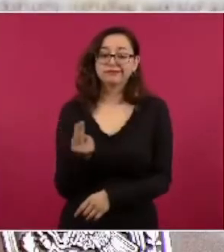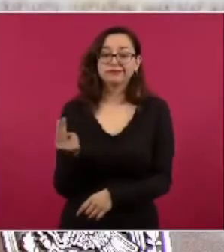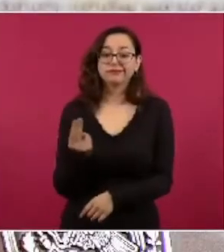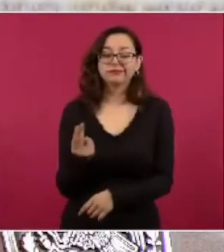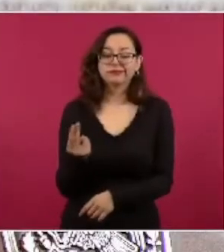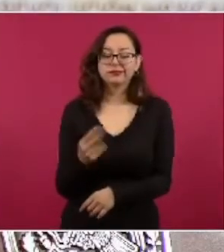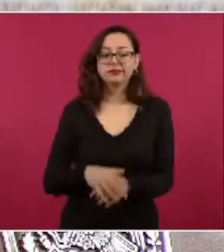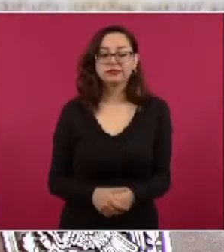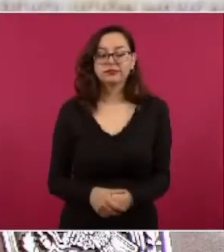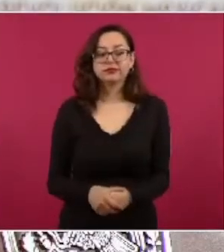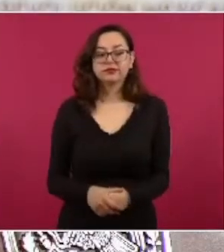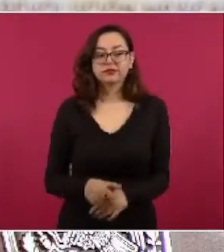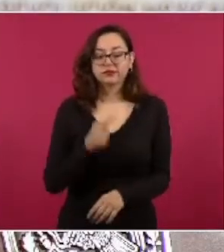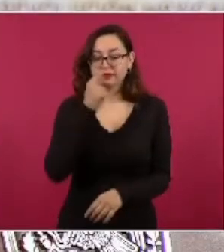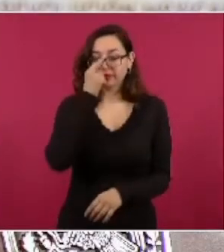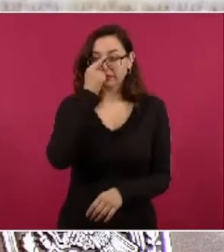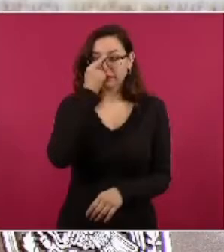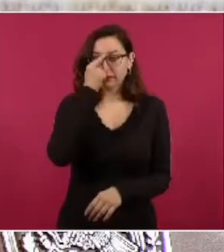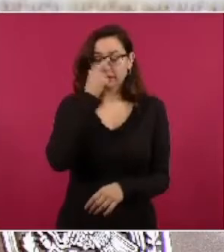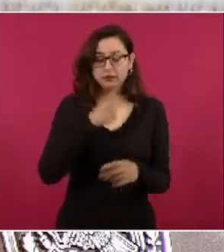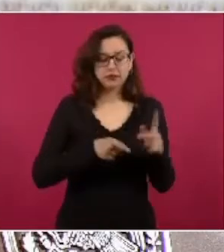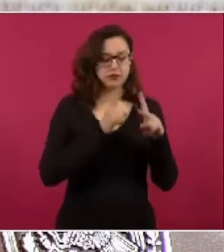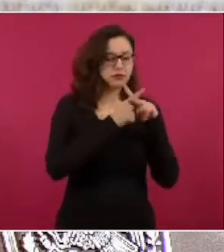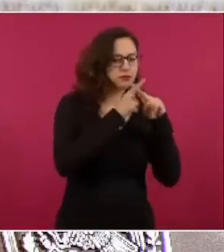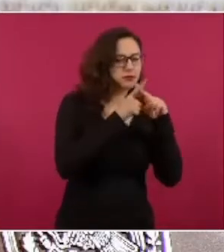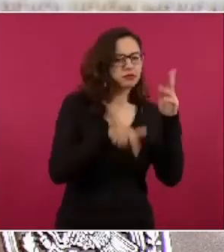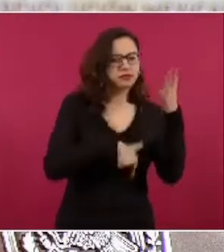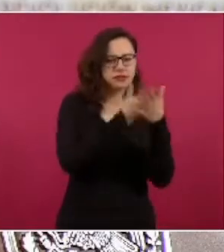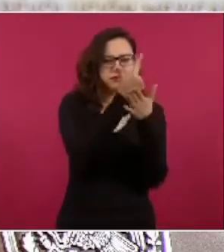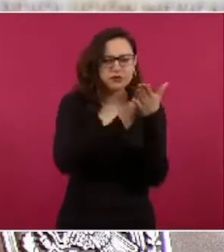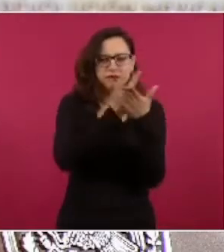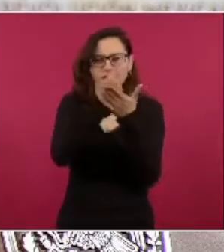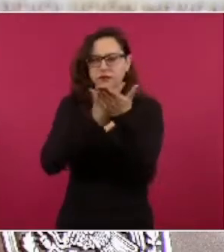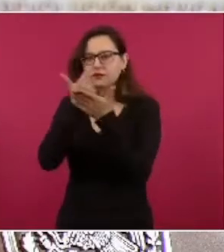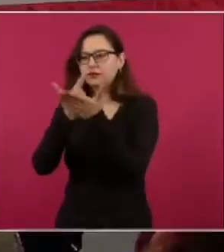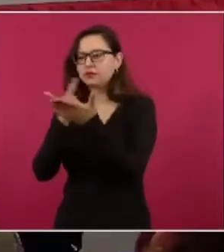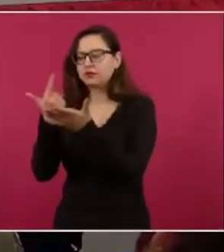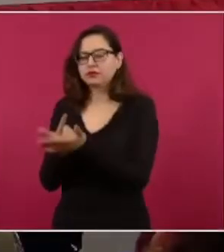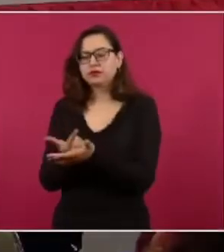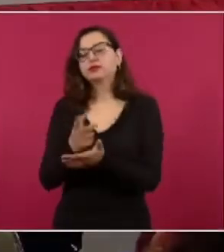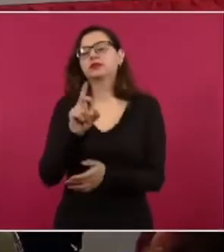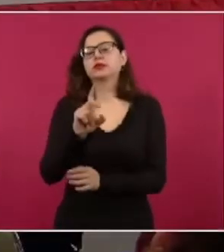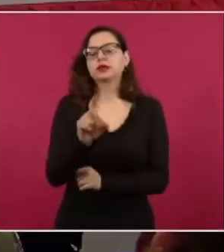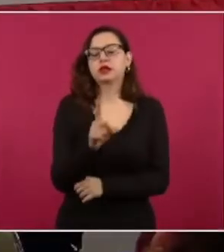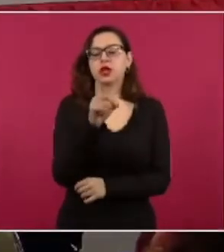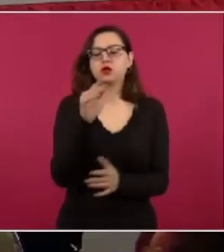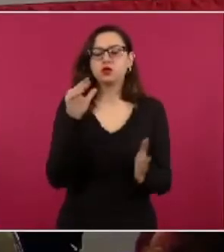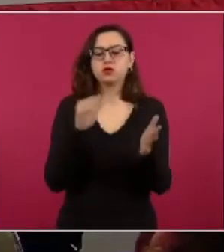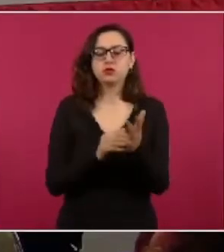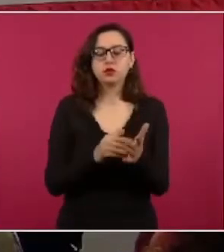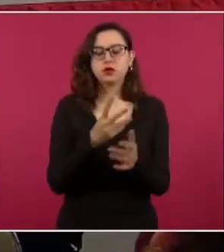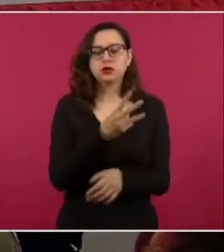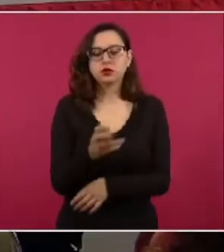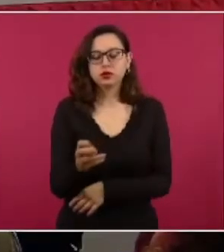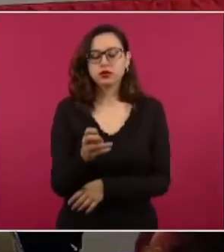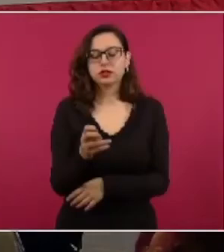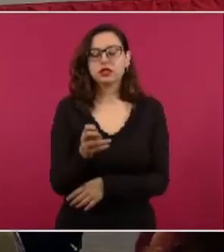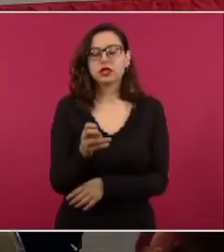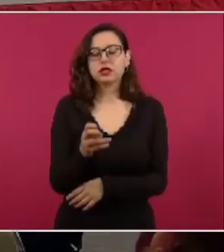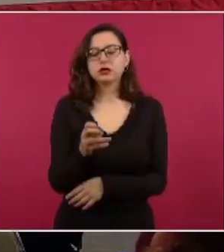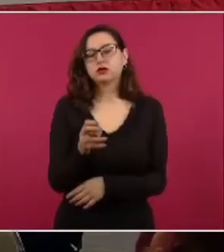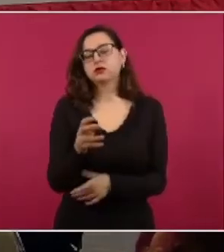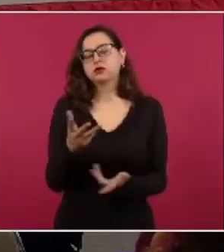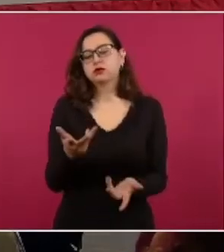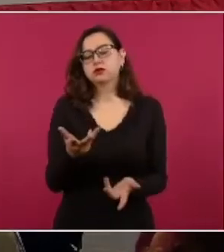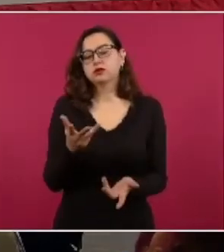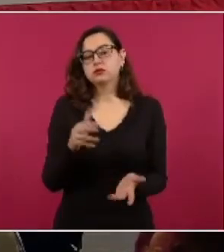la inversión necesaria para adquirir los 31,430 equipos de primer y segundo